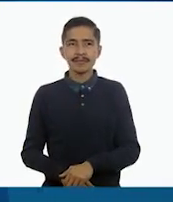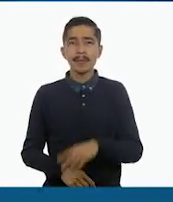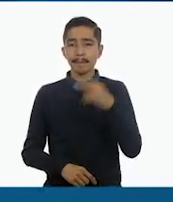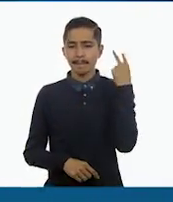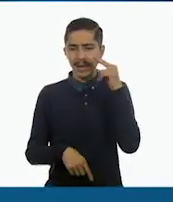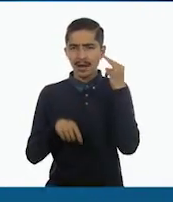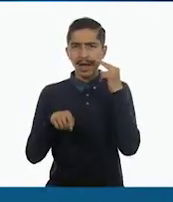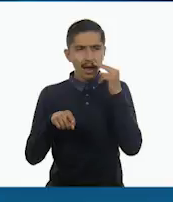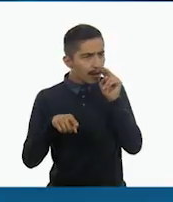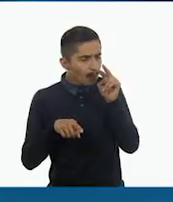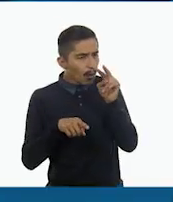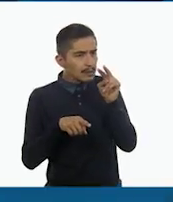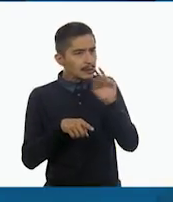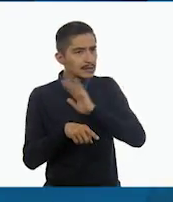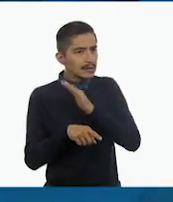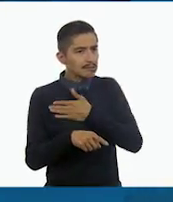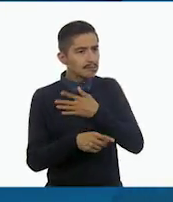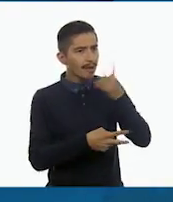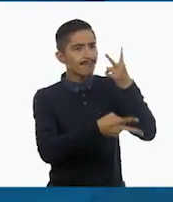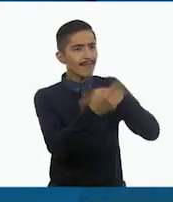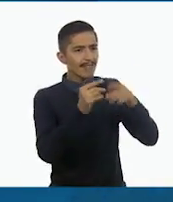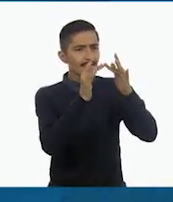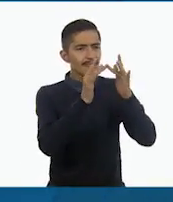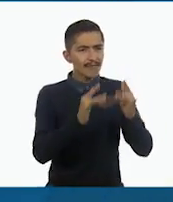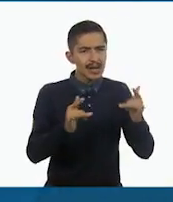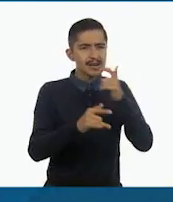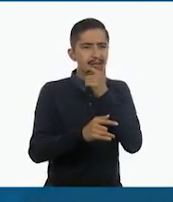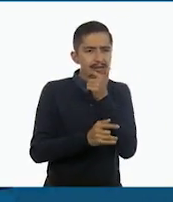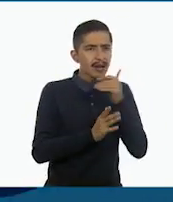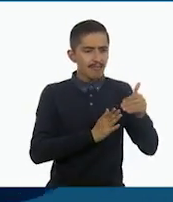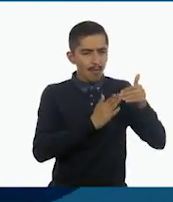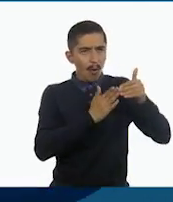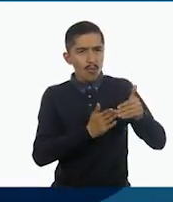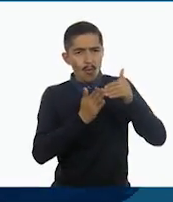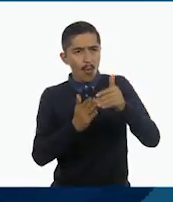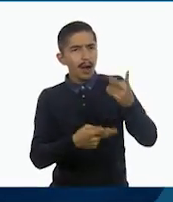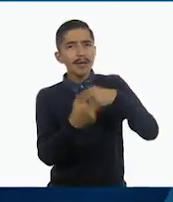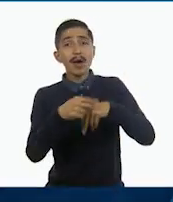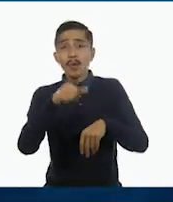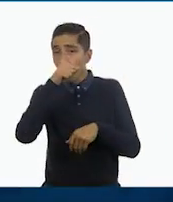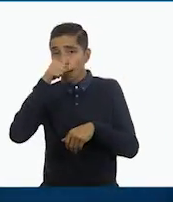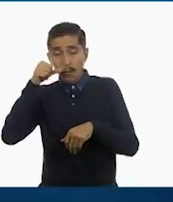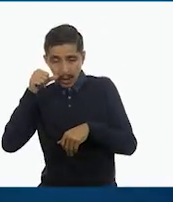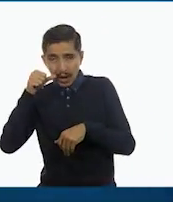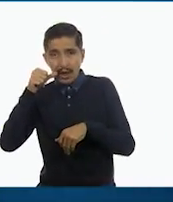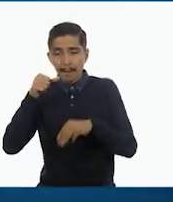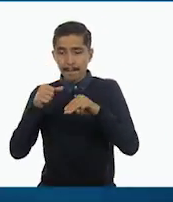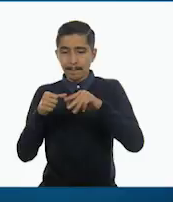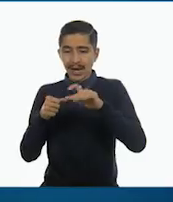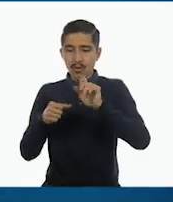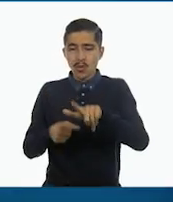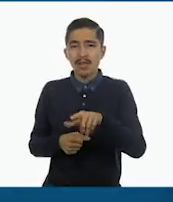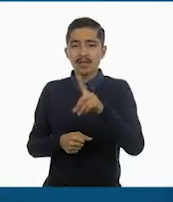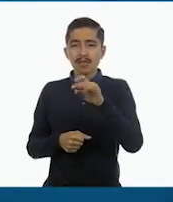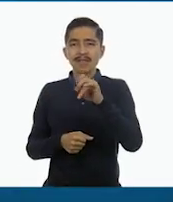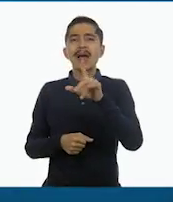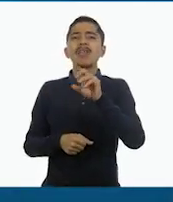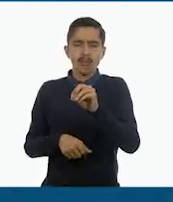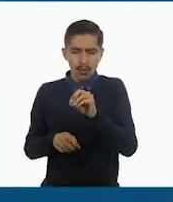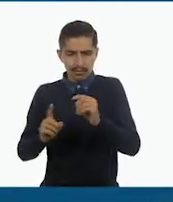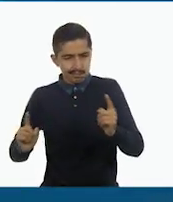Veracruz ve llegar a las flotas española, francesa e inglesa. Juárez envía a Manuel Doblado a negociar con